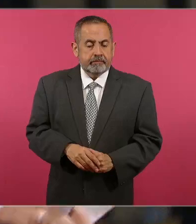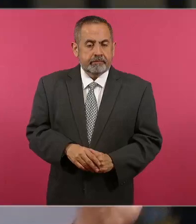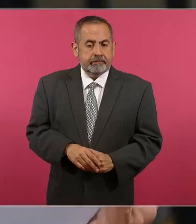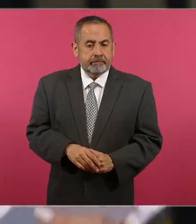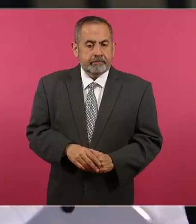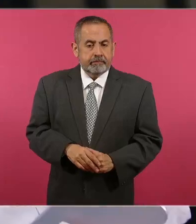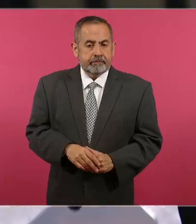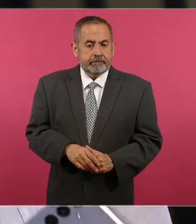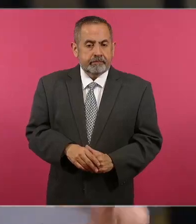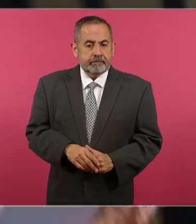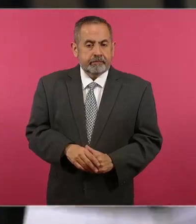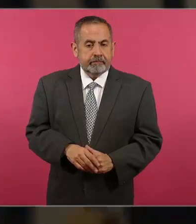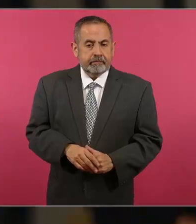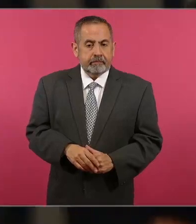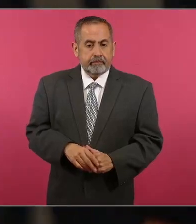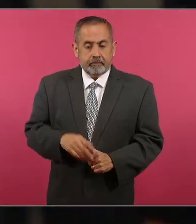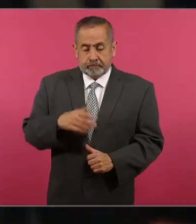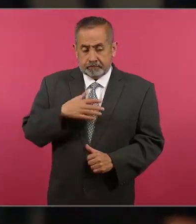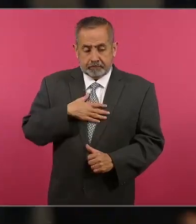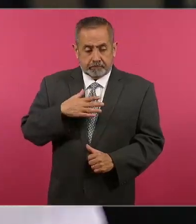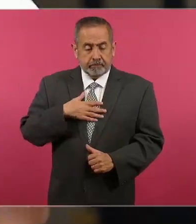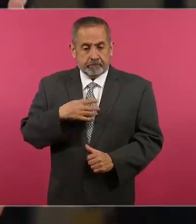como más deseo en esta vida ser abuela,